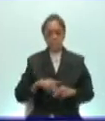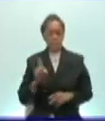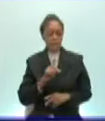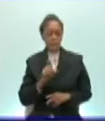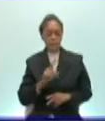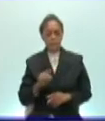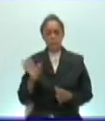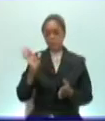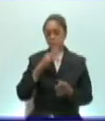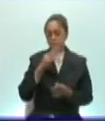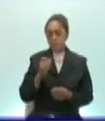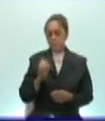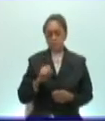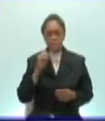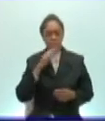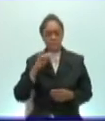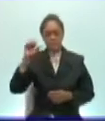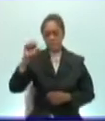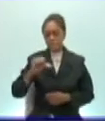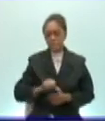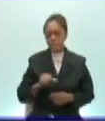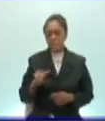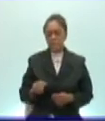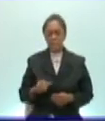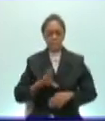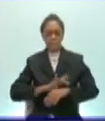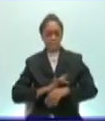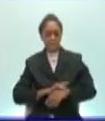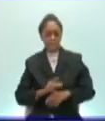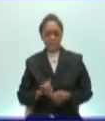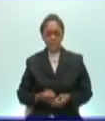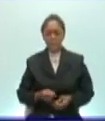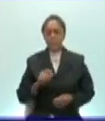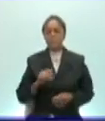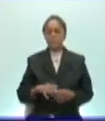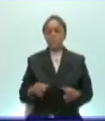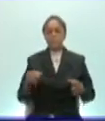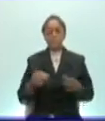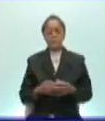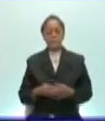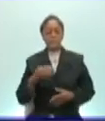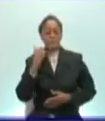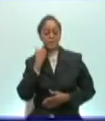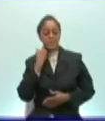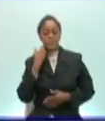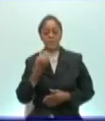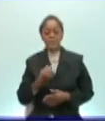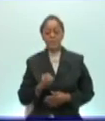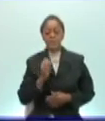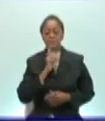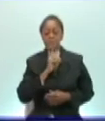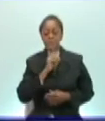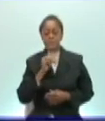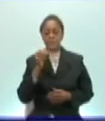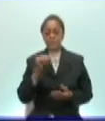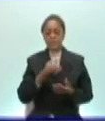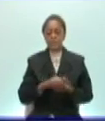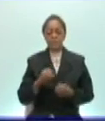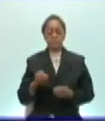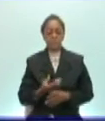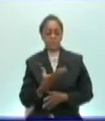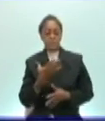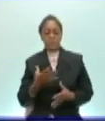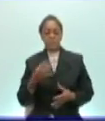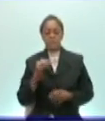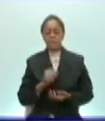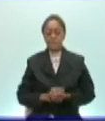que se pintaba de desastres, de plagas, de enfermedades, y para completar la fiebre amarilla, que esta etapa también es el brote de la fiebre amarilla